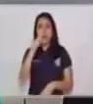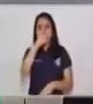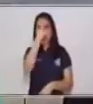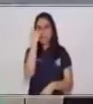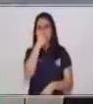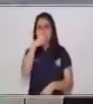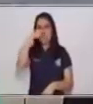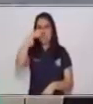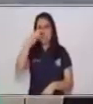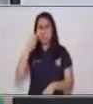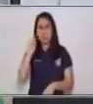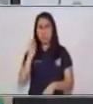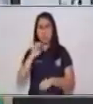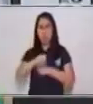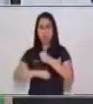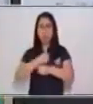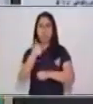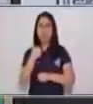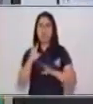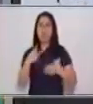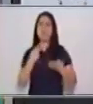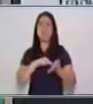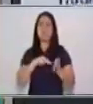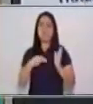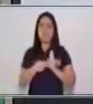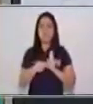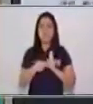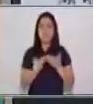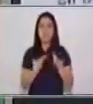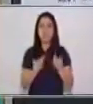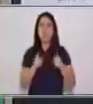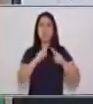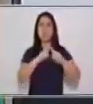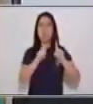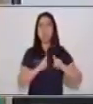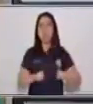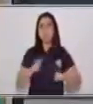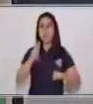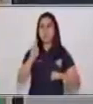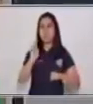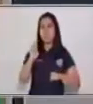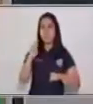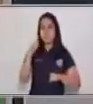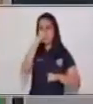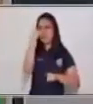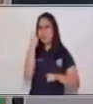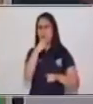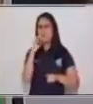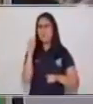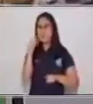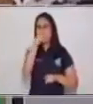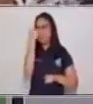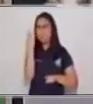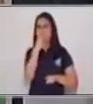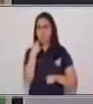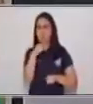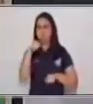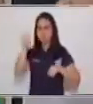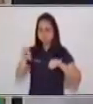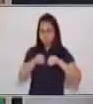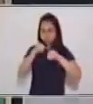unidad poética en la que se manifiesta la idea o el sentimiento de un poeta. Tenemos la palabra número